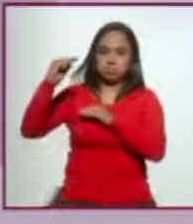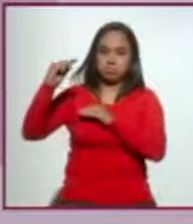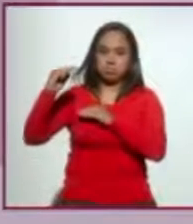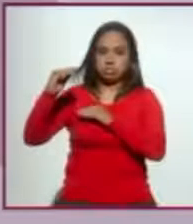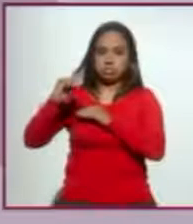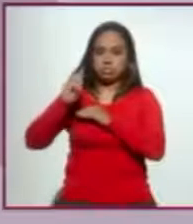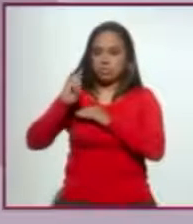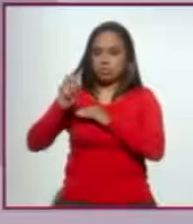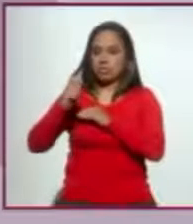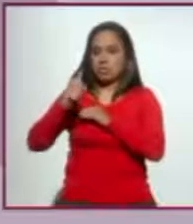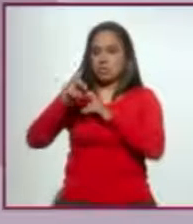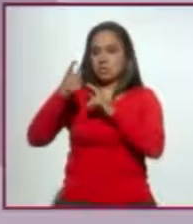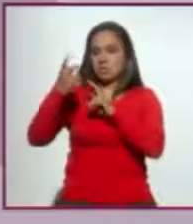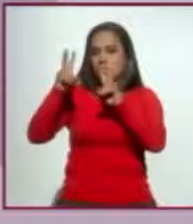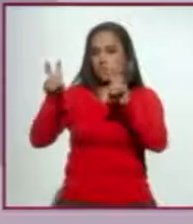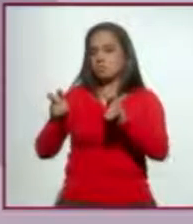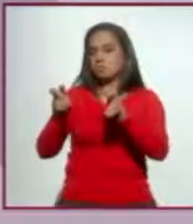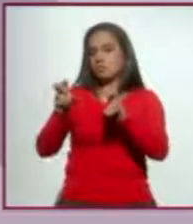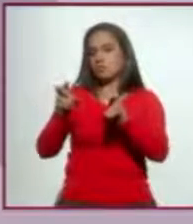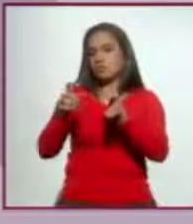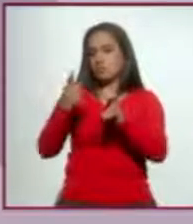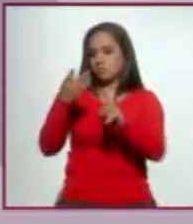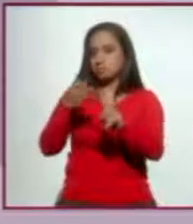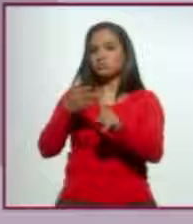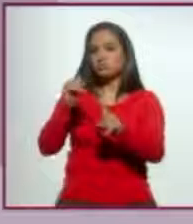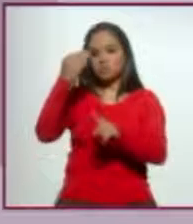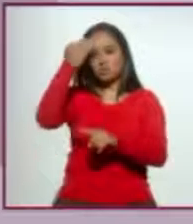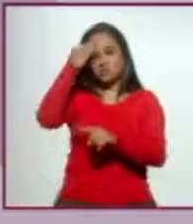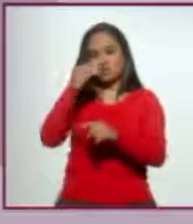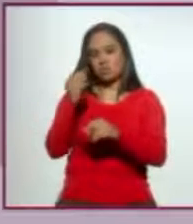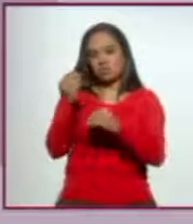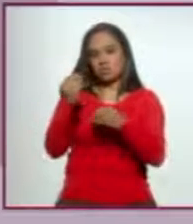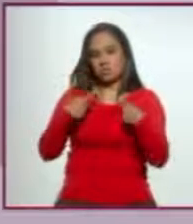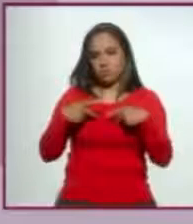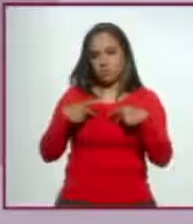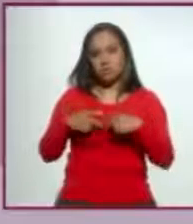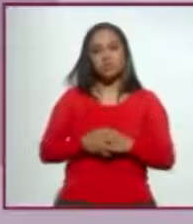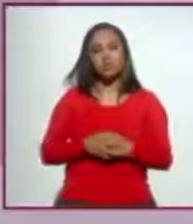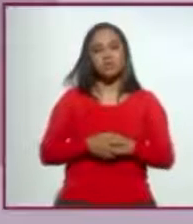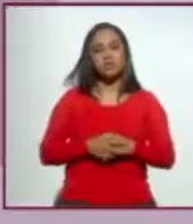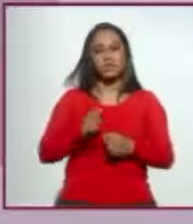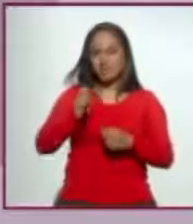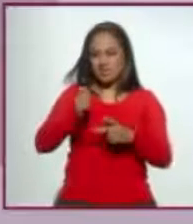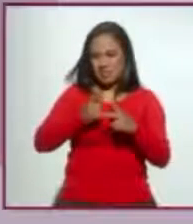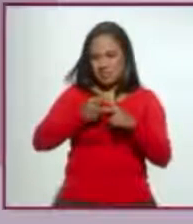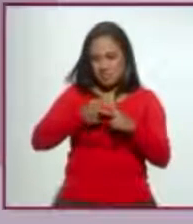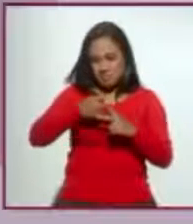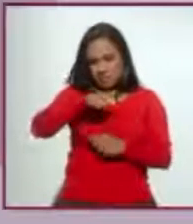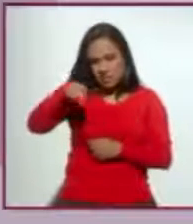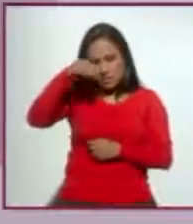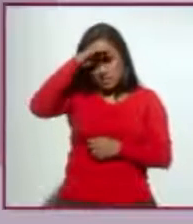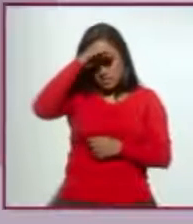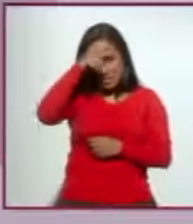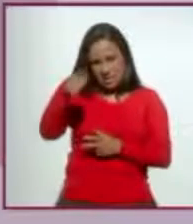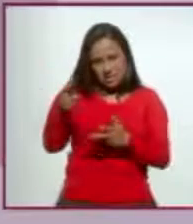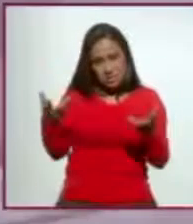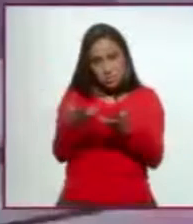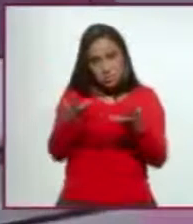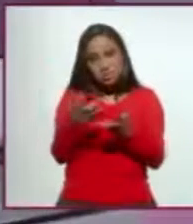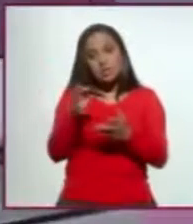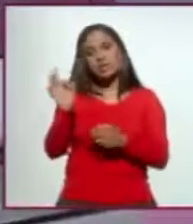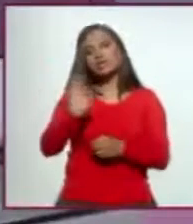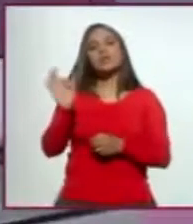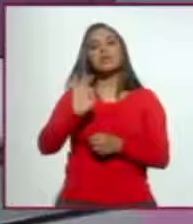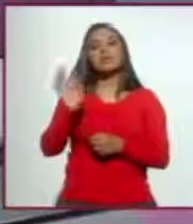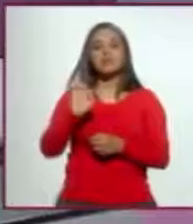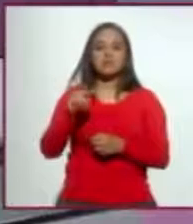solo evento. Y lo que nos hace pensar en Parametría que esta acción pudo haber